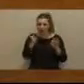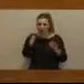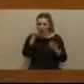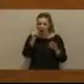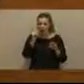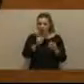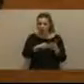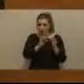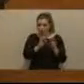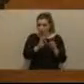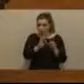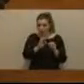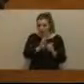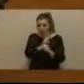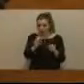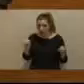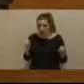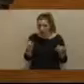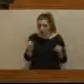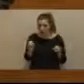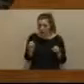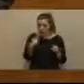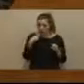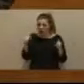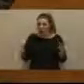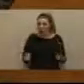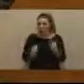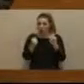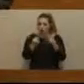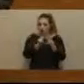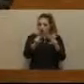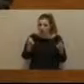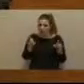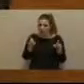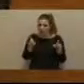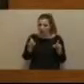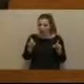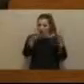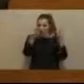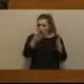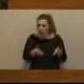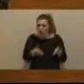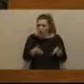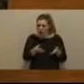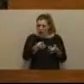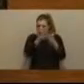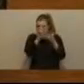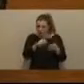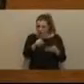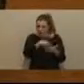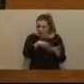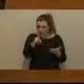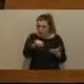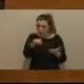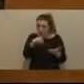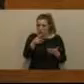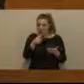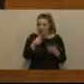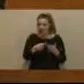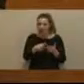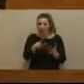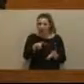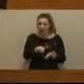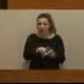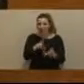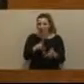contrato, sobre ninguno, validó las actuaciones de la empresa. Usted no se ha leído los informes, que dice que hay un montón de certificaciones que no validan ni